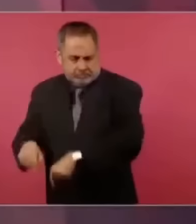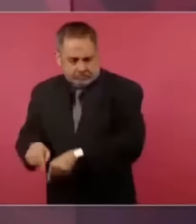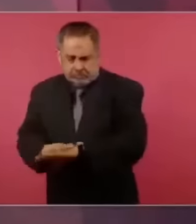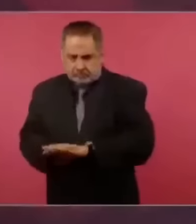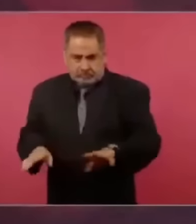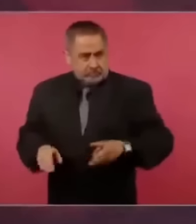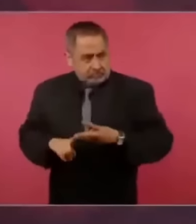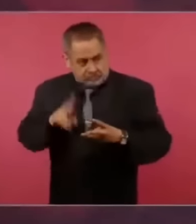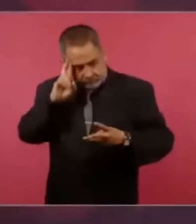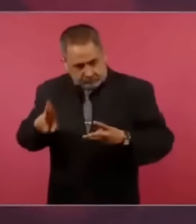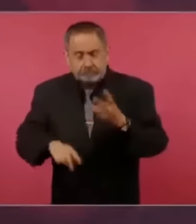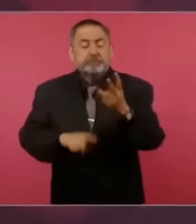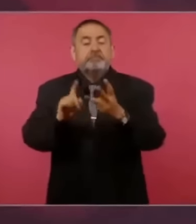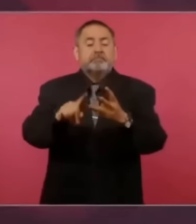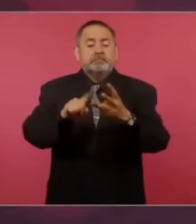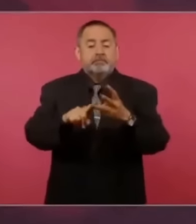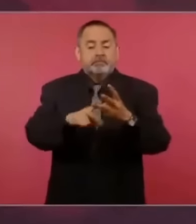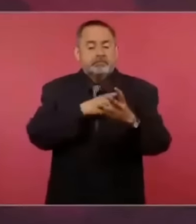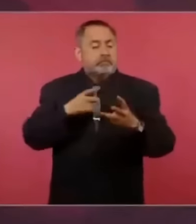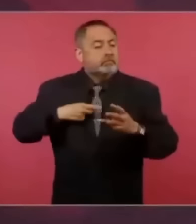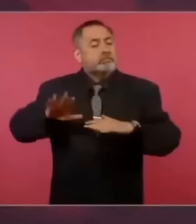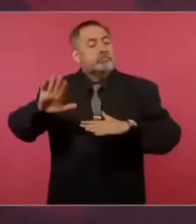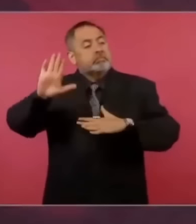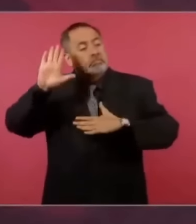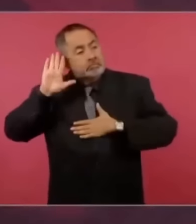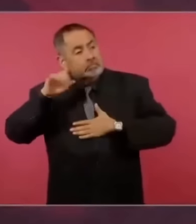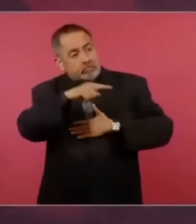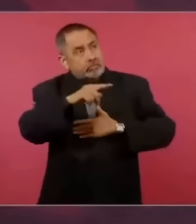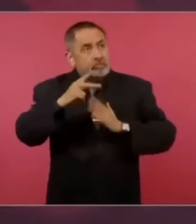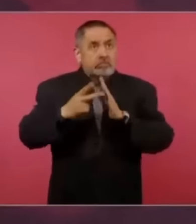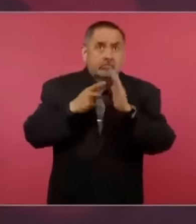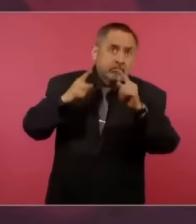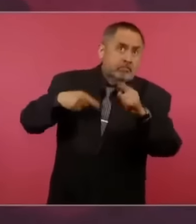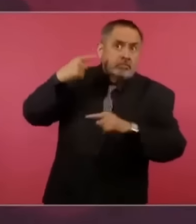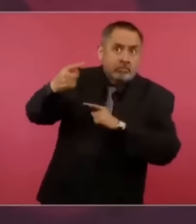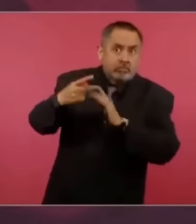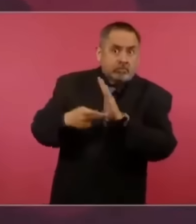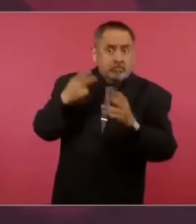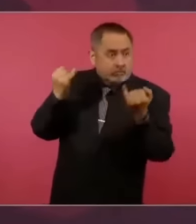Tercero, que se comprometan a la no repetición.